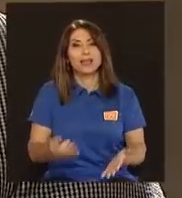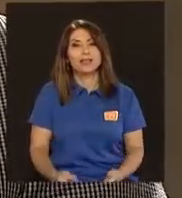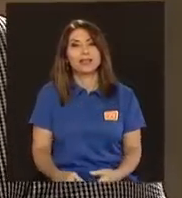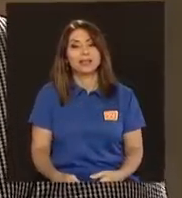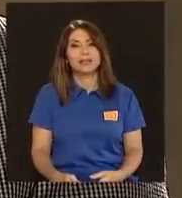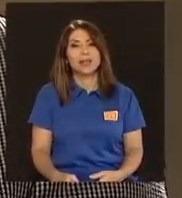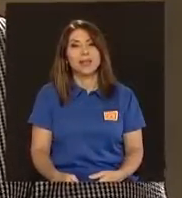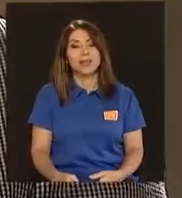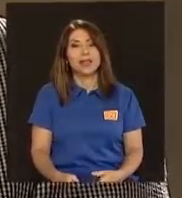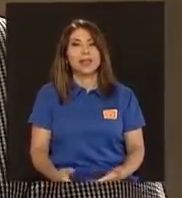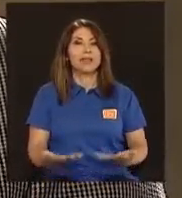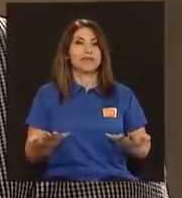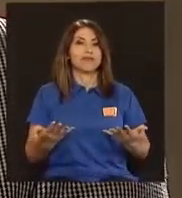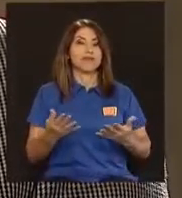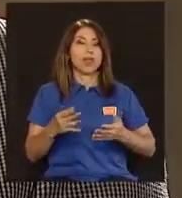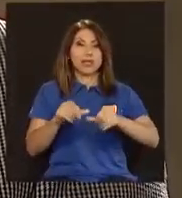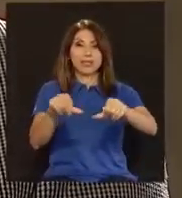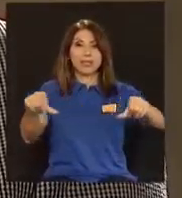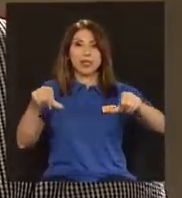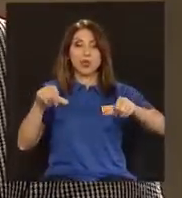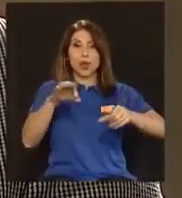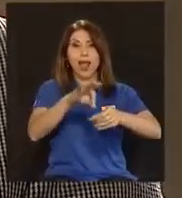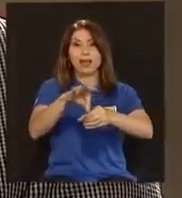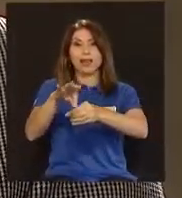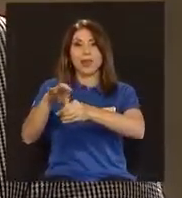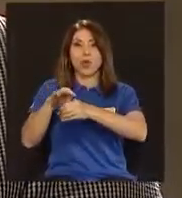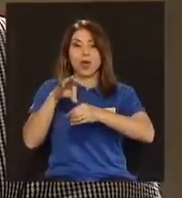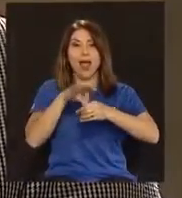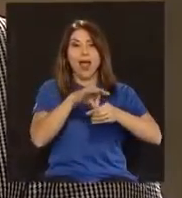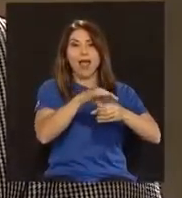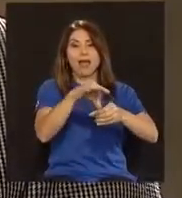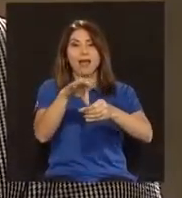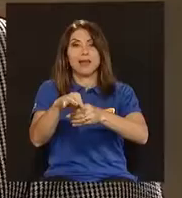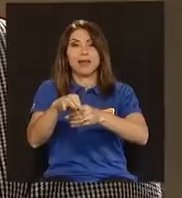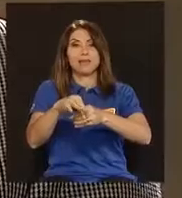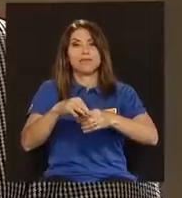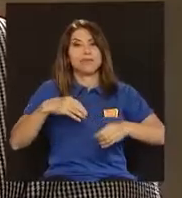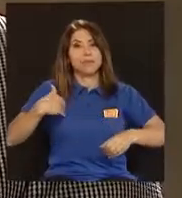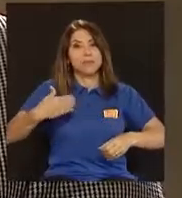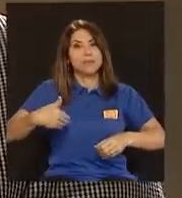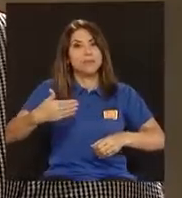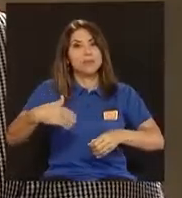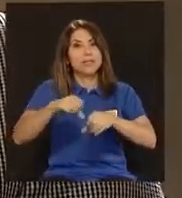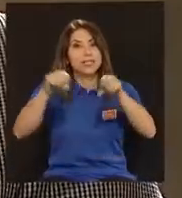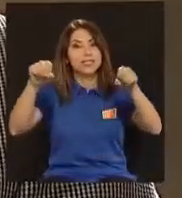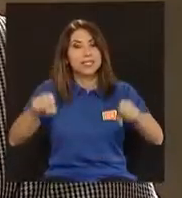Por un lado, el sector agrícola, me parece que cada vez está el sistema financiero